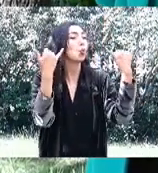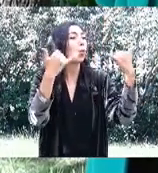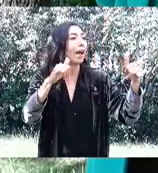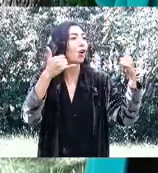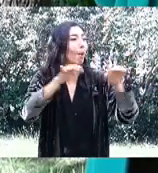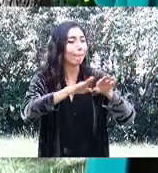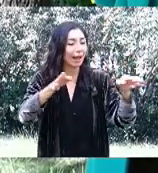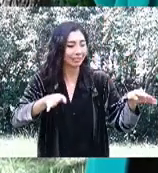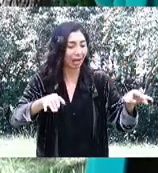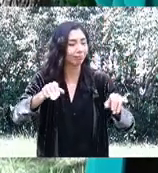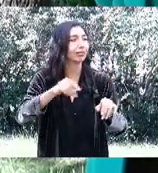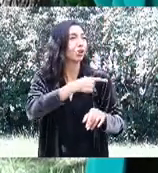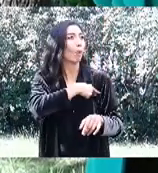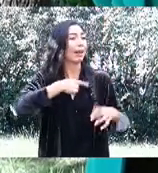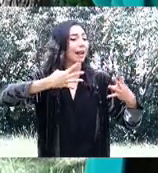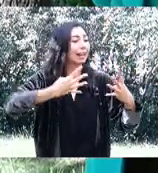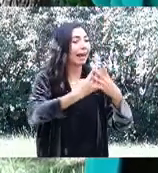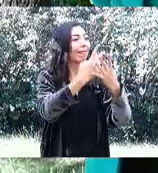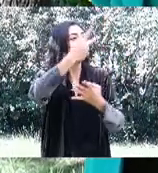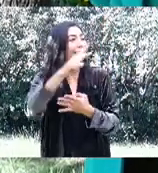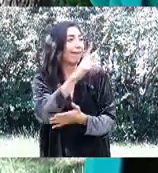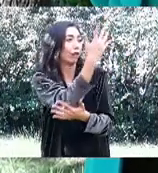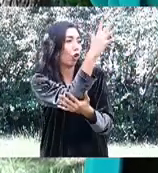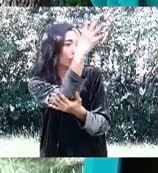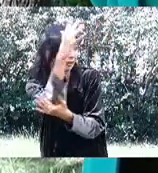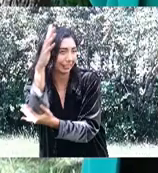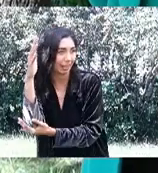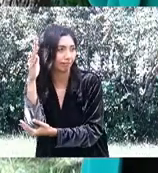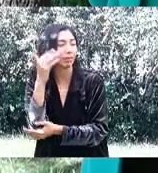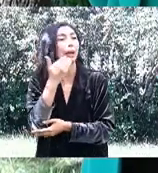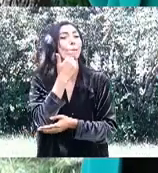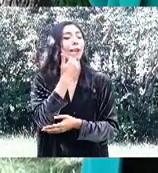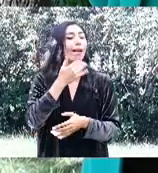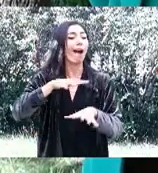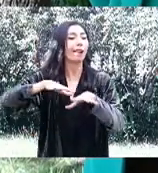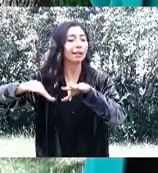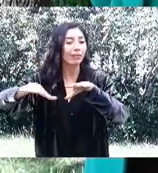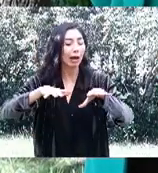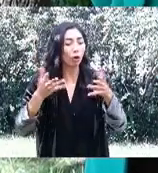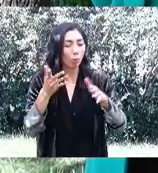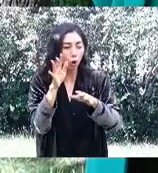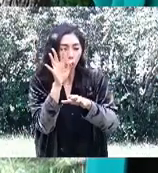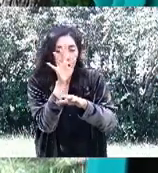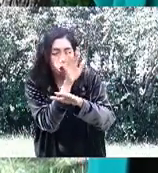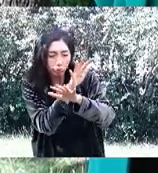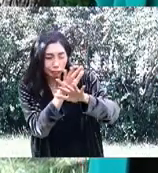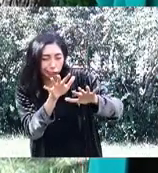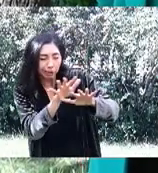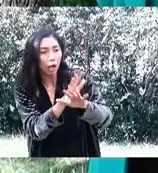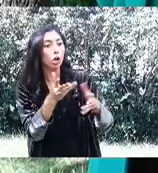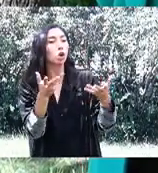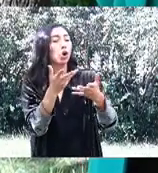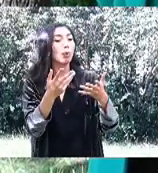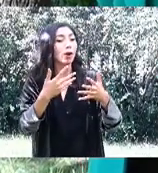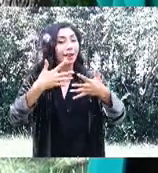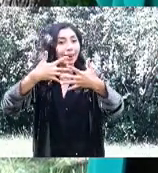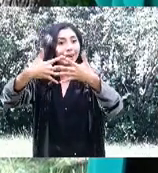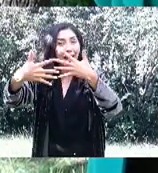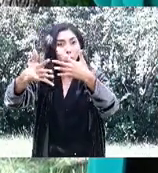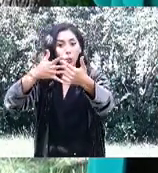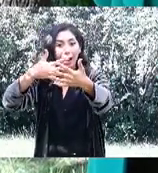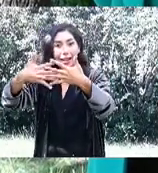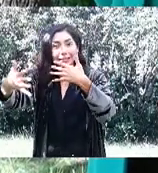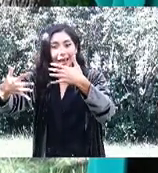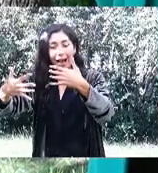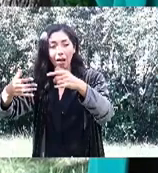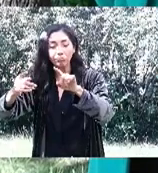llama redes del bosque Y también con actividades sobre mimetismo Y cuánto ha afectado la intervención de la naturaleza en la sobrevivencia